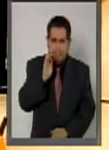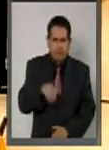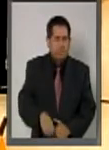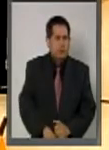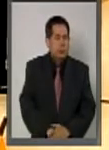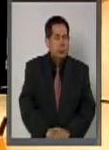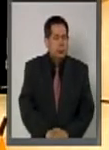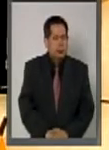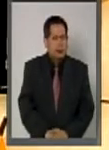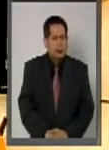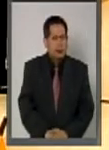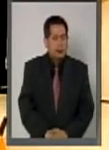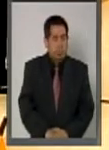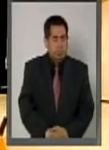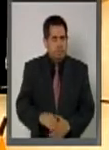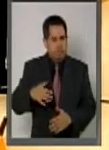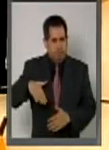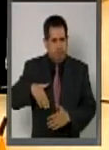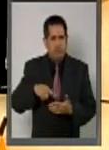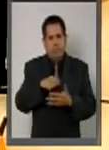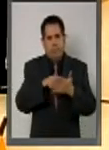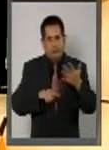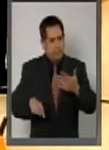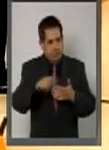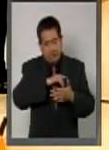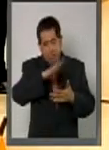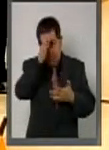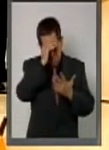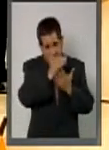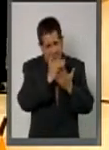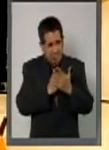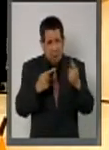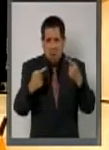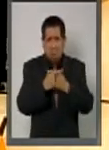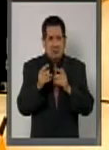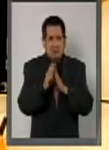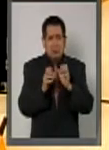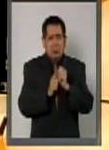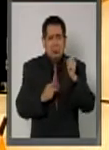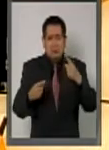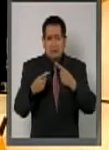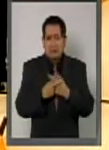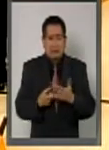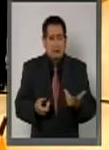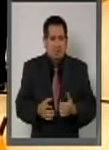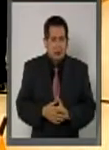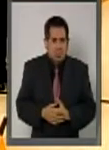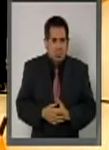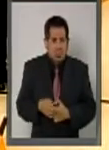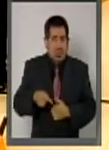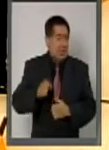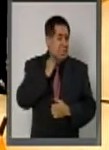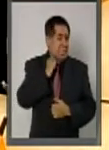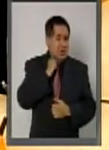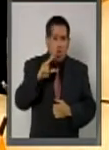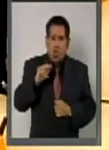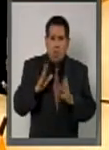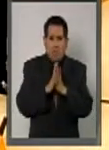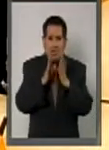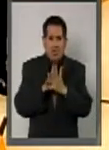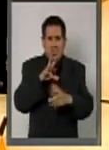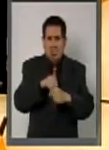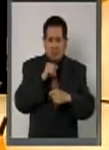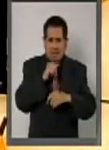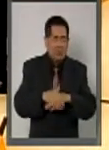presidente. Todos estos acuerdos son inconstitucionales. Aquí el Senado no participa del, y